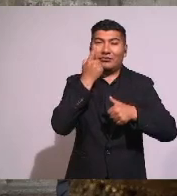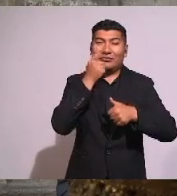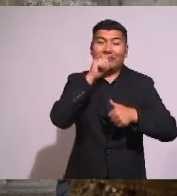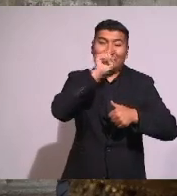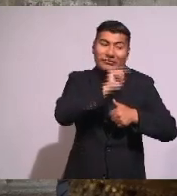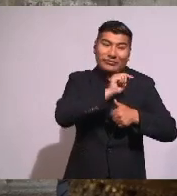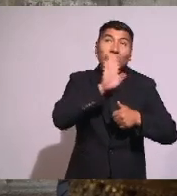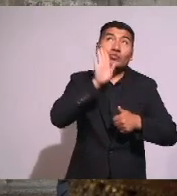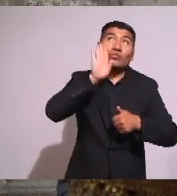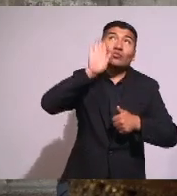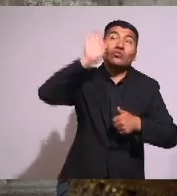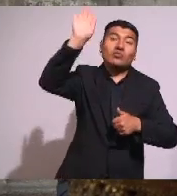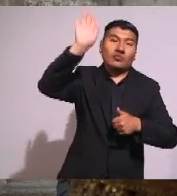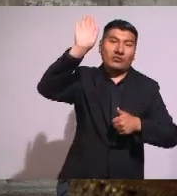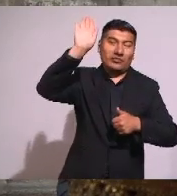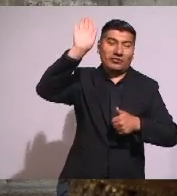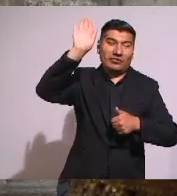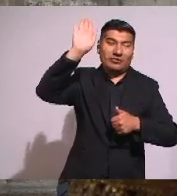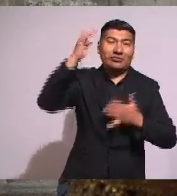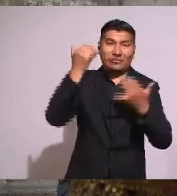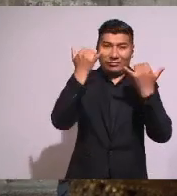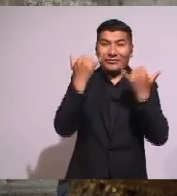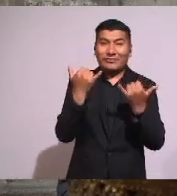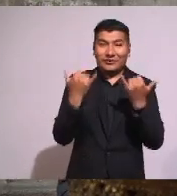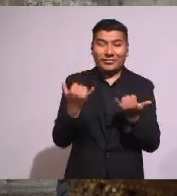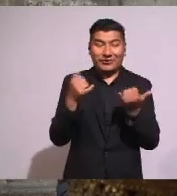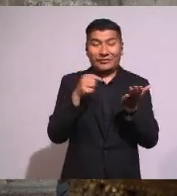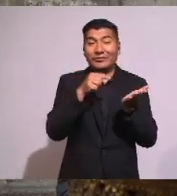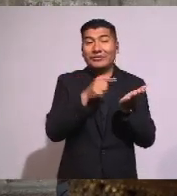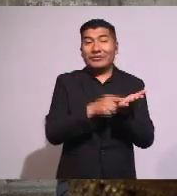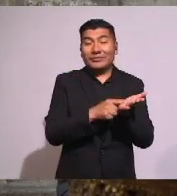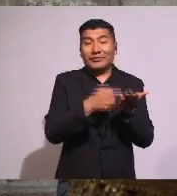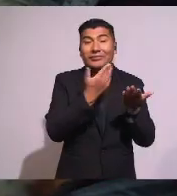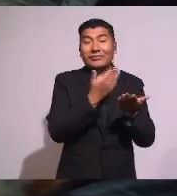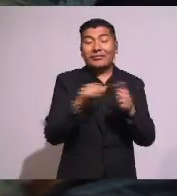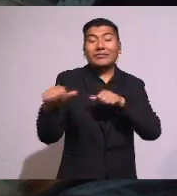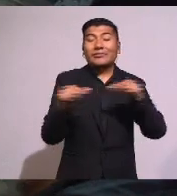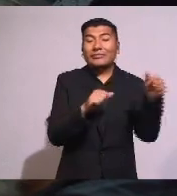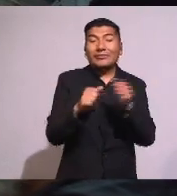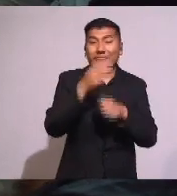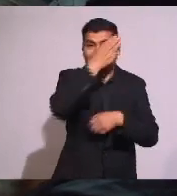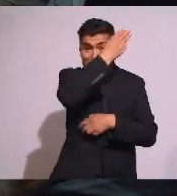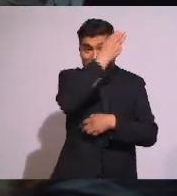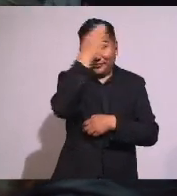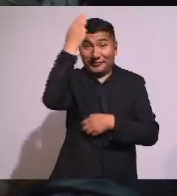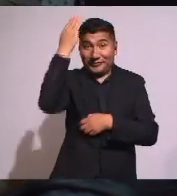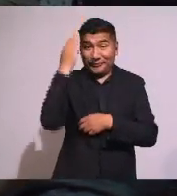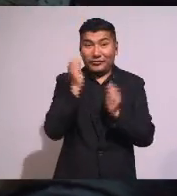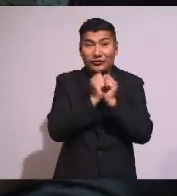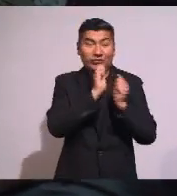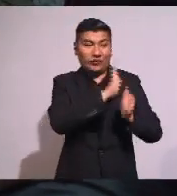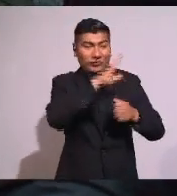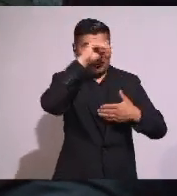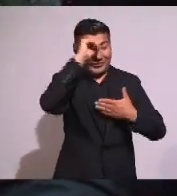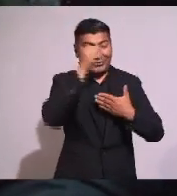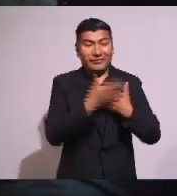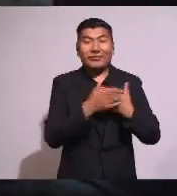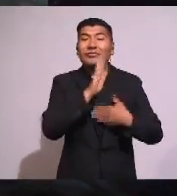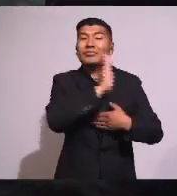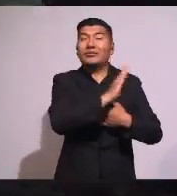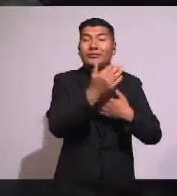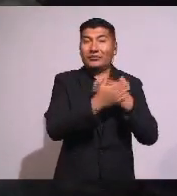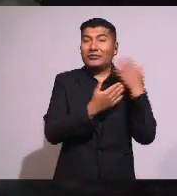Pertenece al Señor. Ahora, este gesto de la Virgen María, con su Hijo en sus